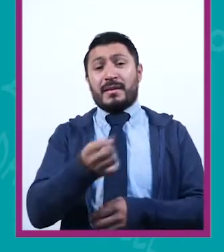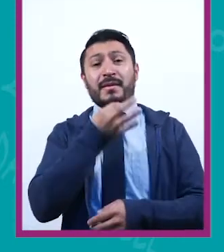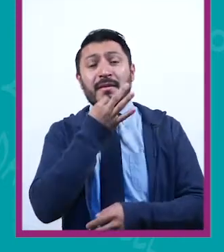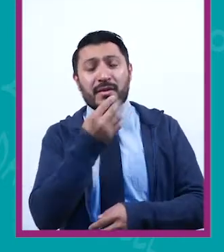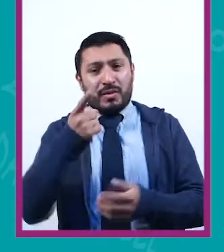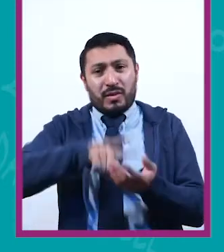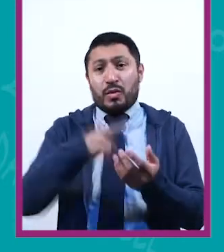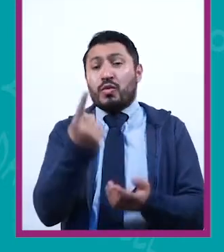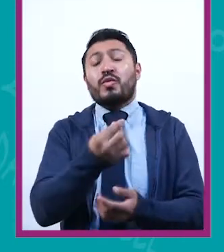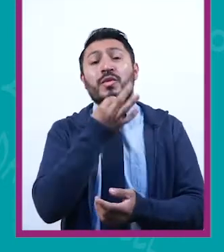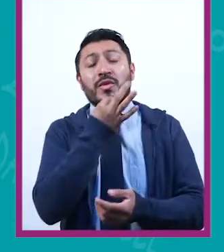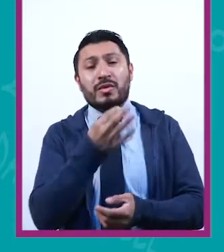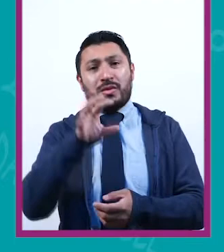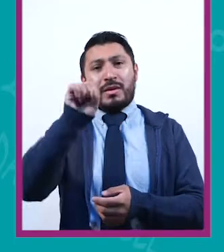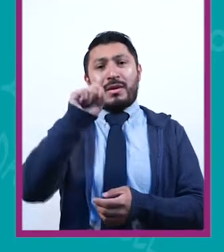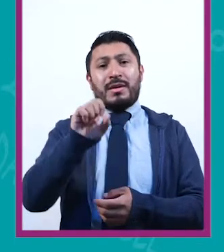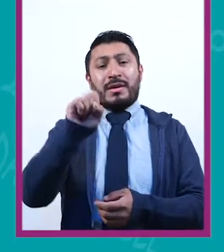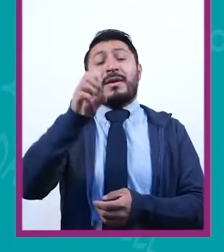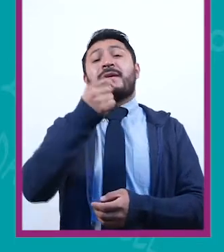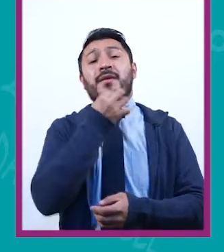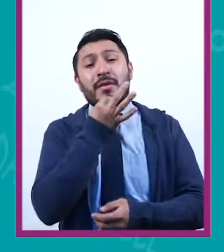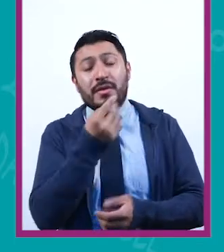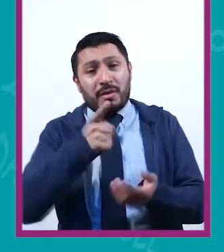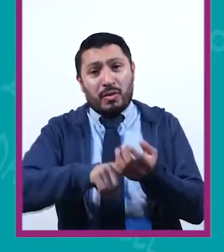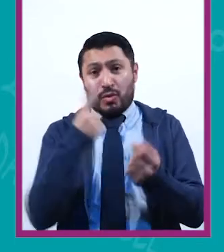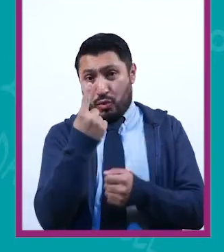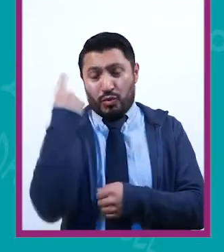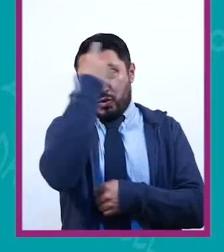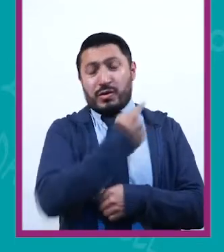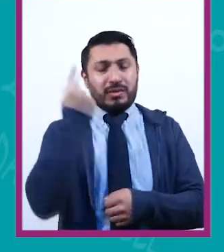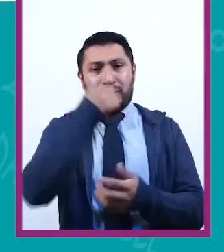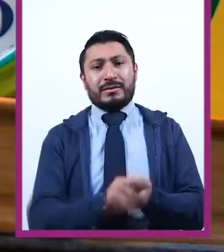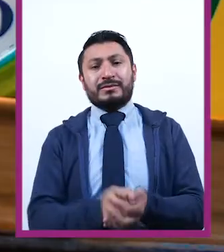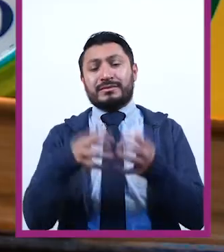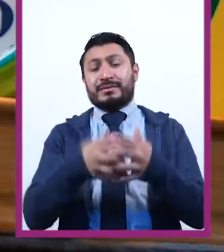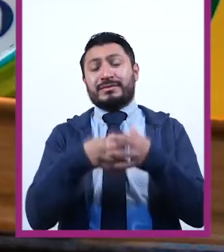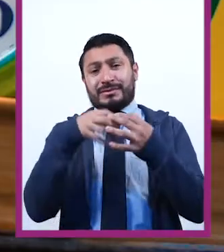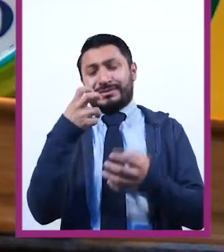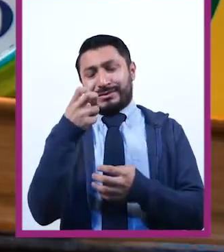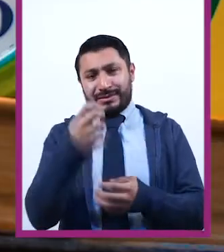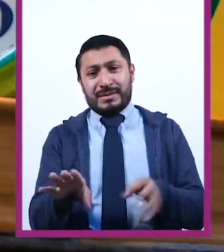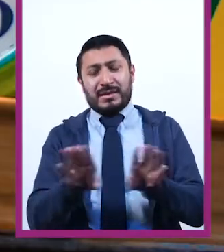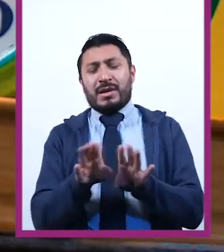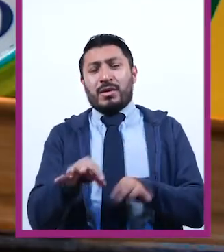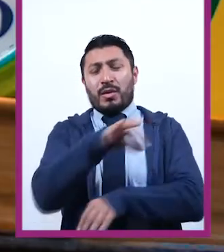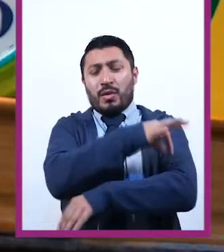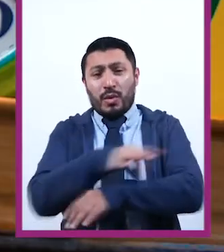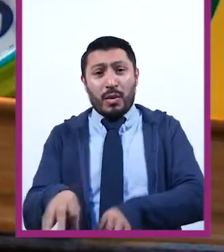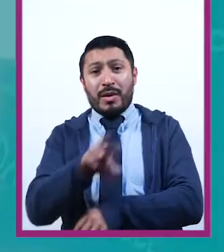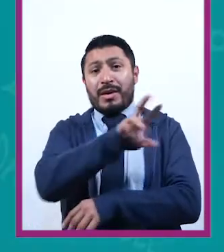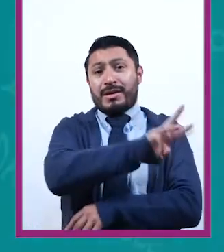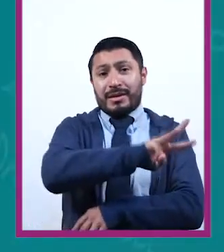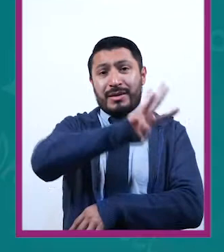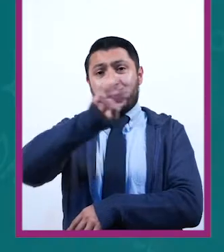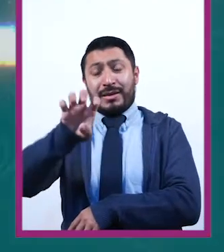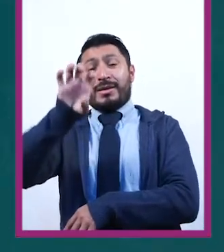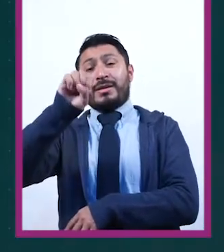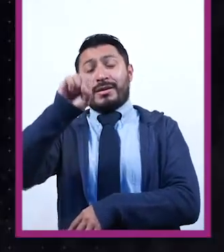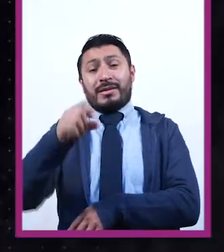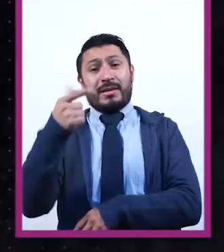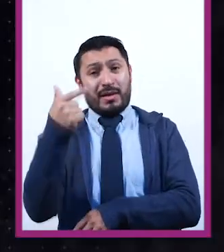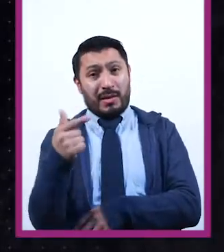elementos. 60 segundos en un minuto, 60 minutos en una hora. El sistema babilónico de numeración fue capaz de medir